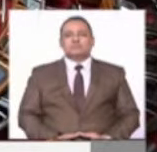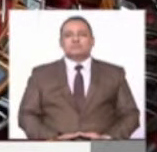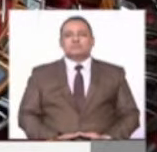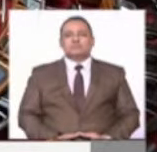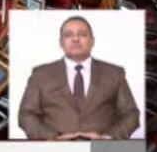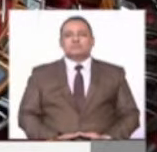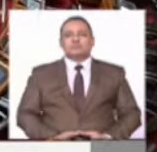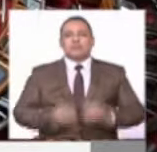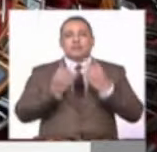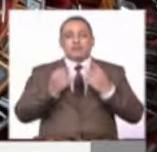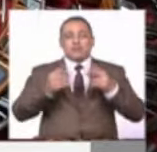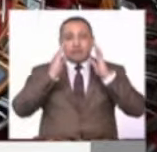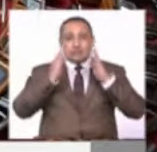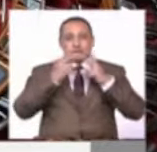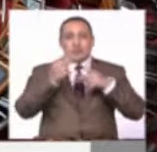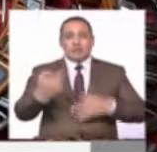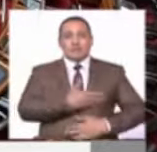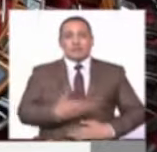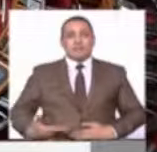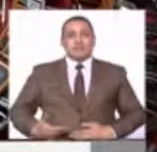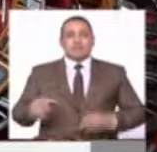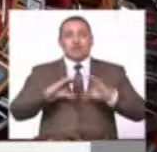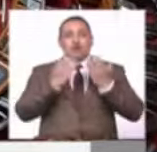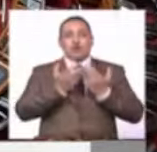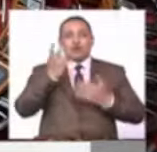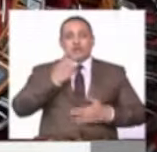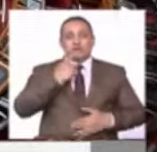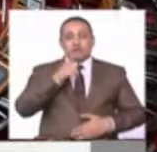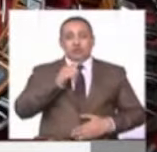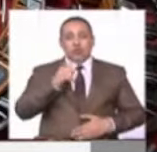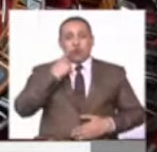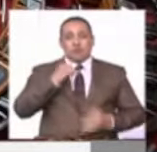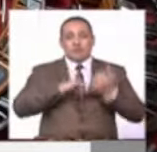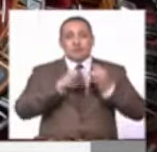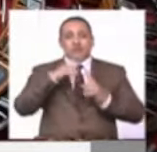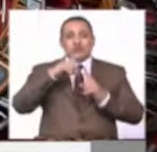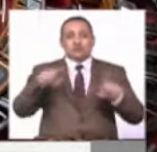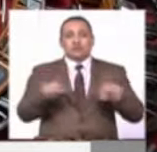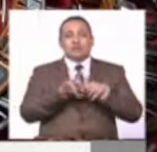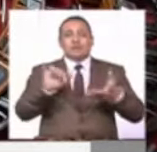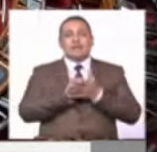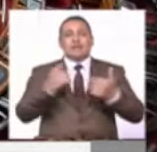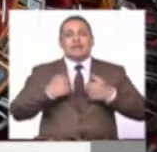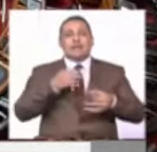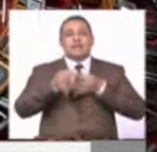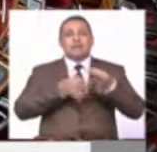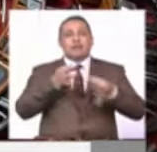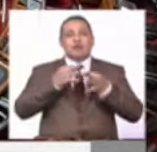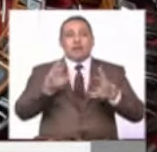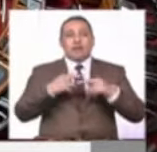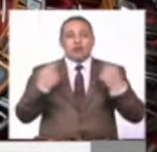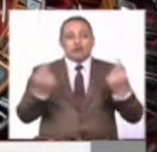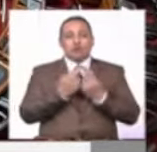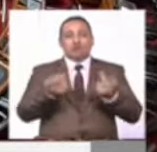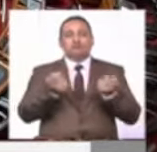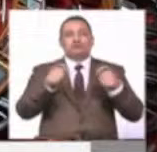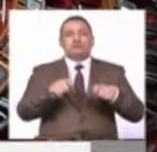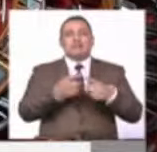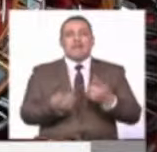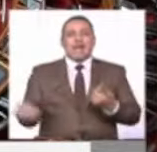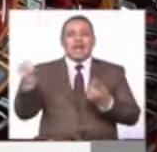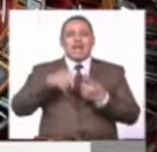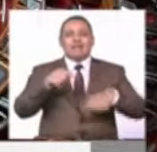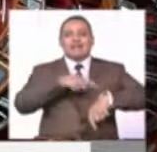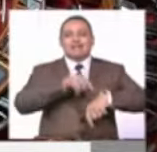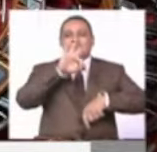bien acabamos de Escuchar al presidente del Congreso Alejandro Soto Reyes quien ha indicado que la sesión se suspende Hasta